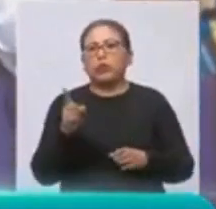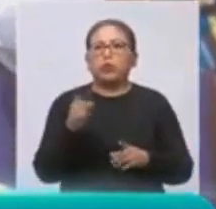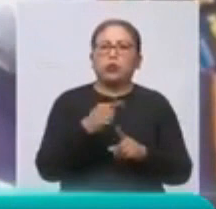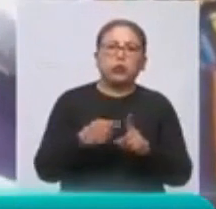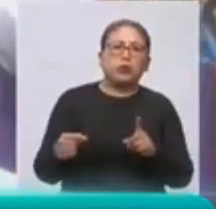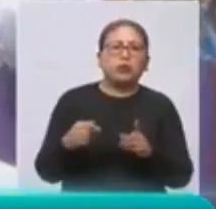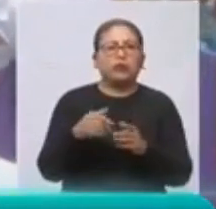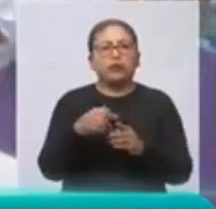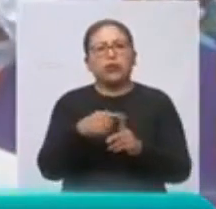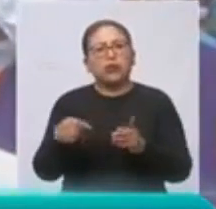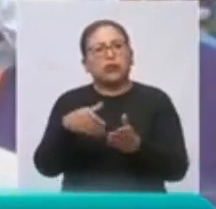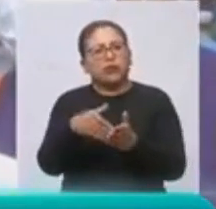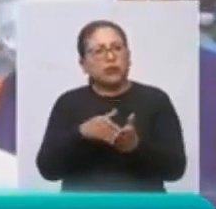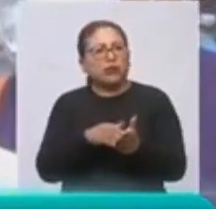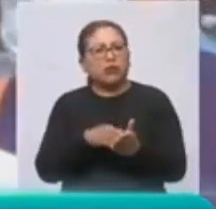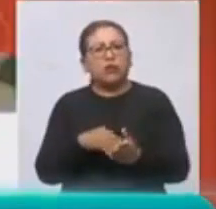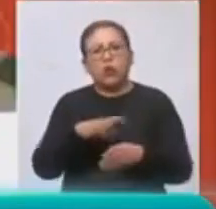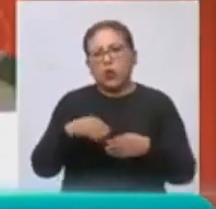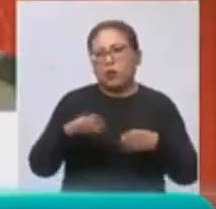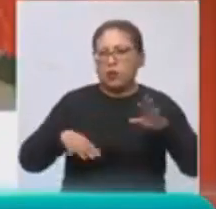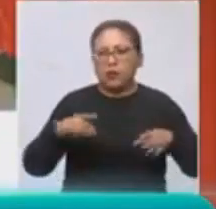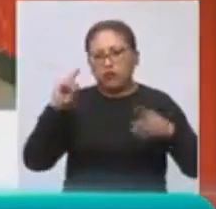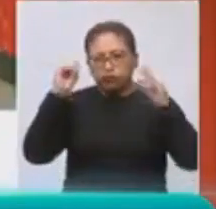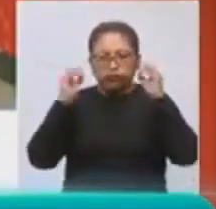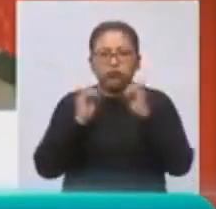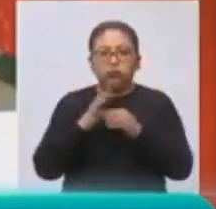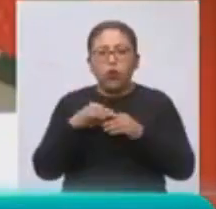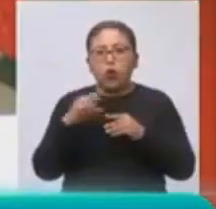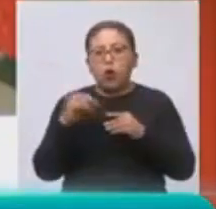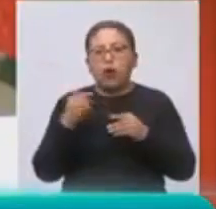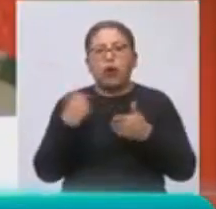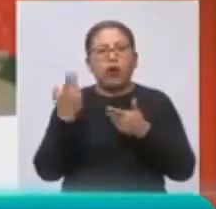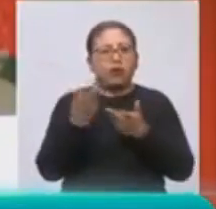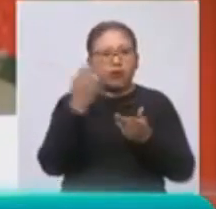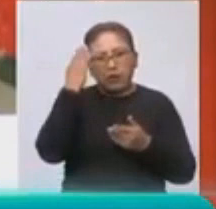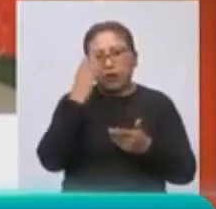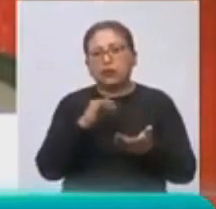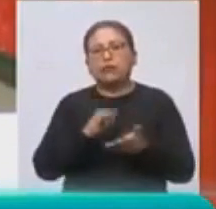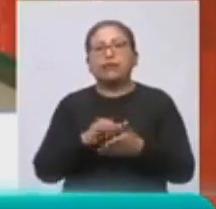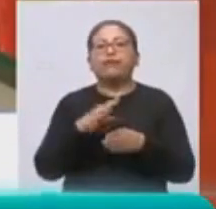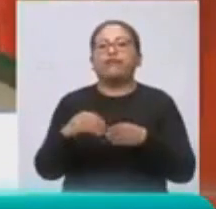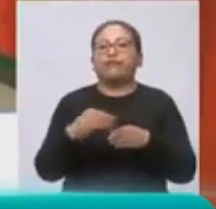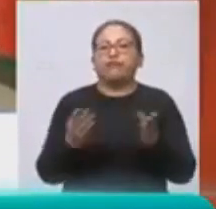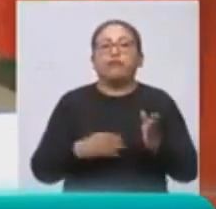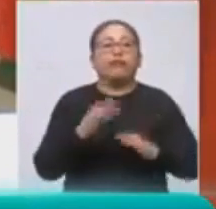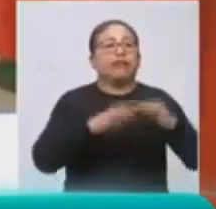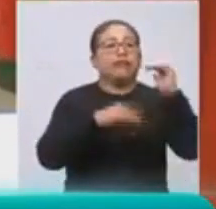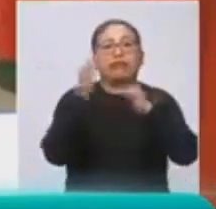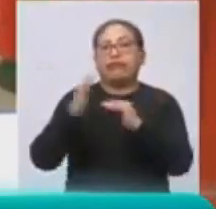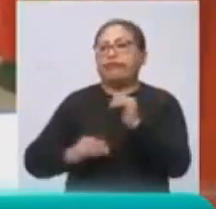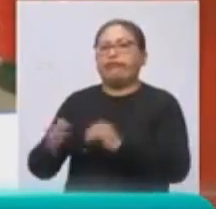1,5 millones de dólares para quienes tienen en la cabeza los dólares americanos. Es importante la infraestructura que